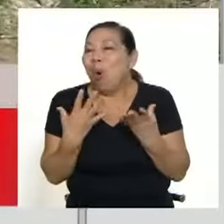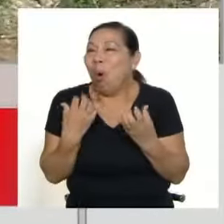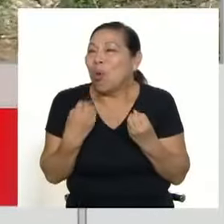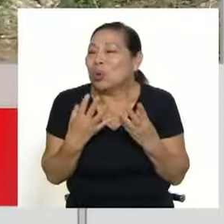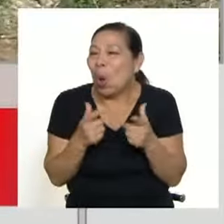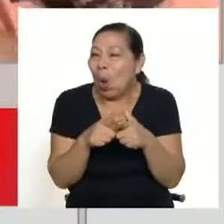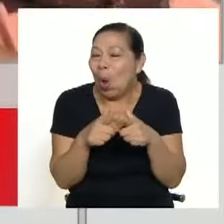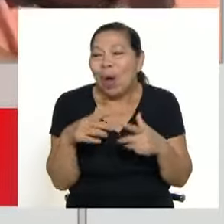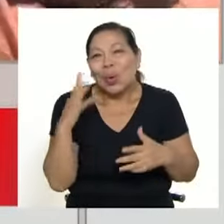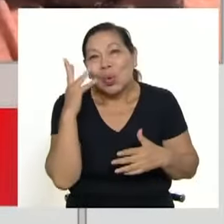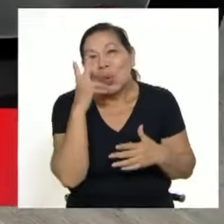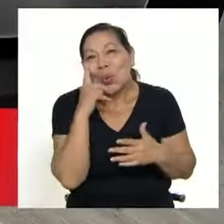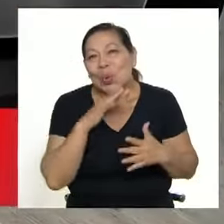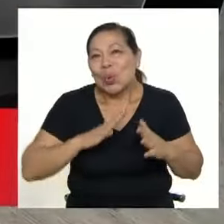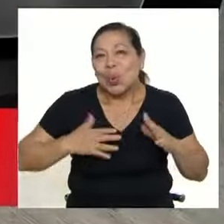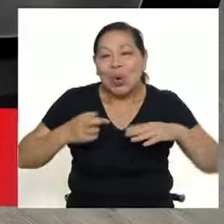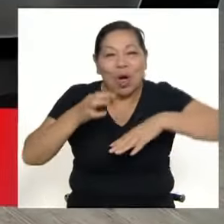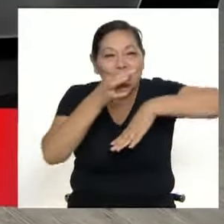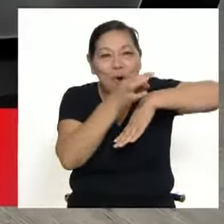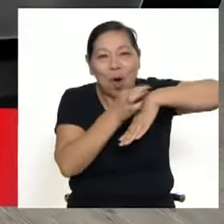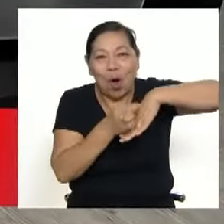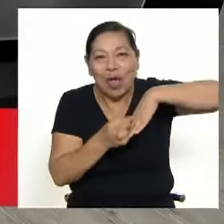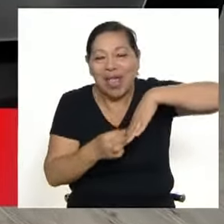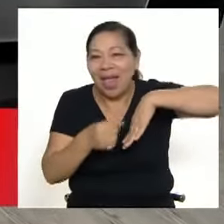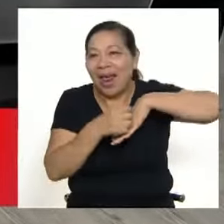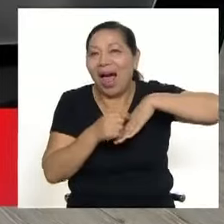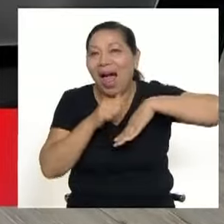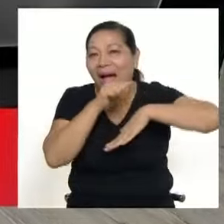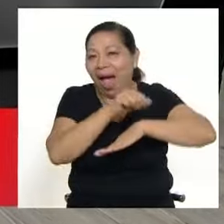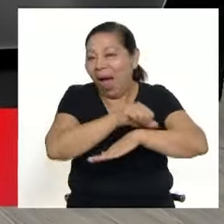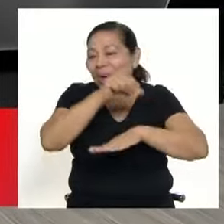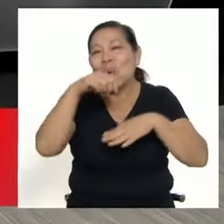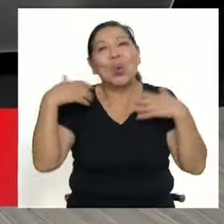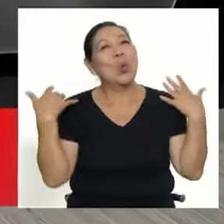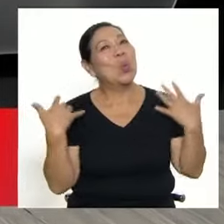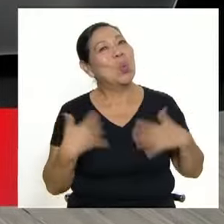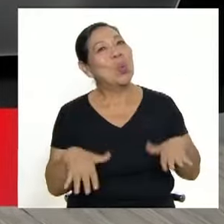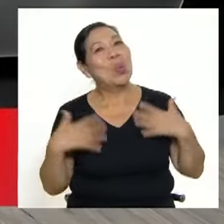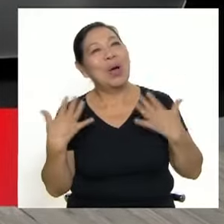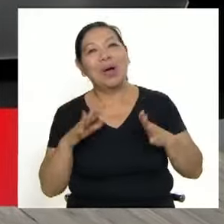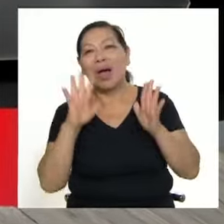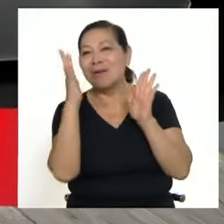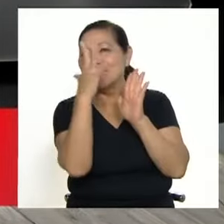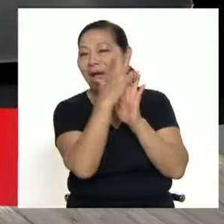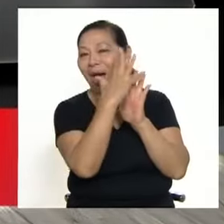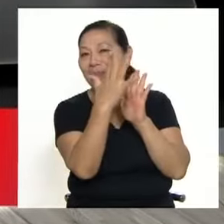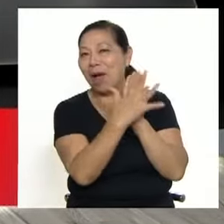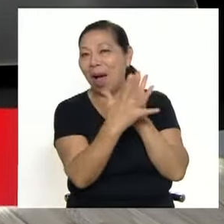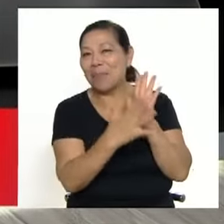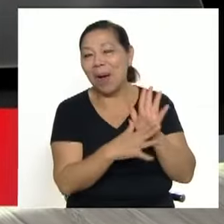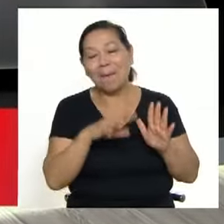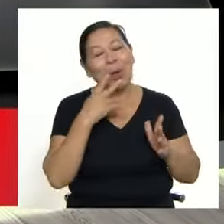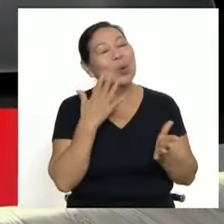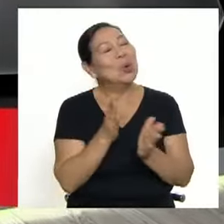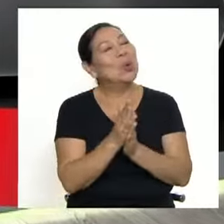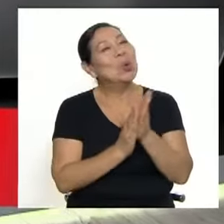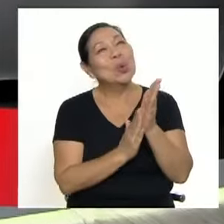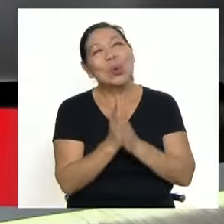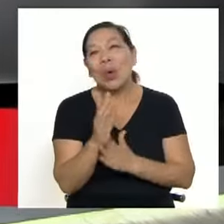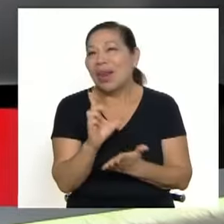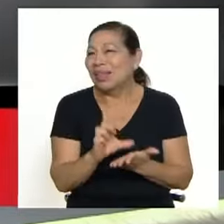hermosos. Y tú sabes bien, la Cordillera del Barroso, la Cordillera de los Andes. O sea, geográficamente todo ya está mapeado ahí en tu mente. Yo me pierdo manejando en